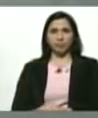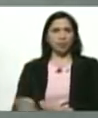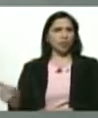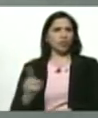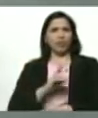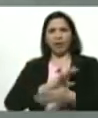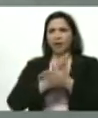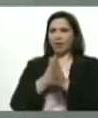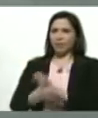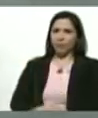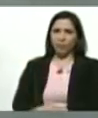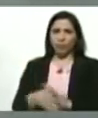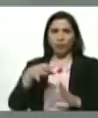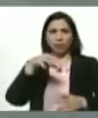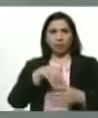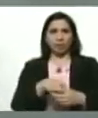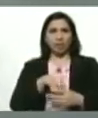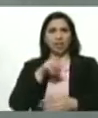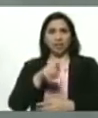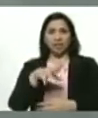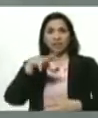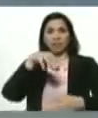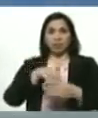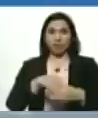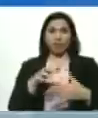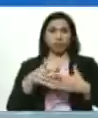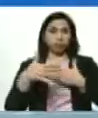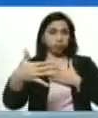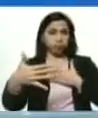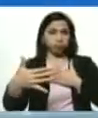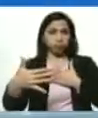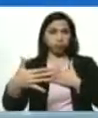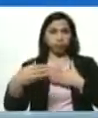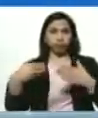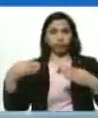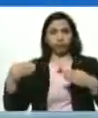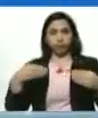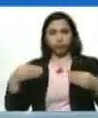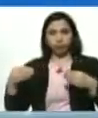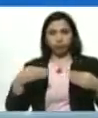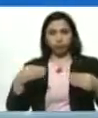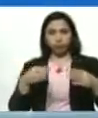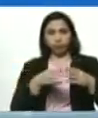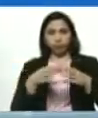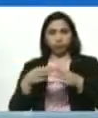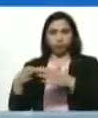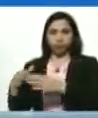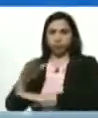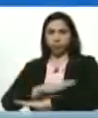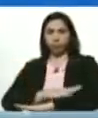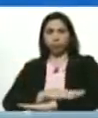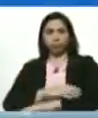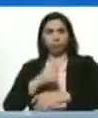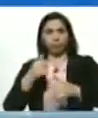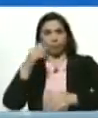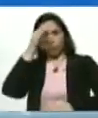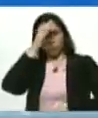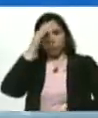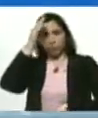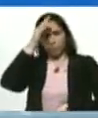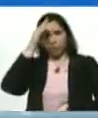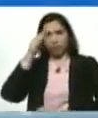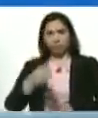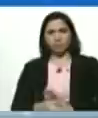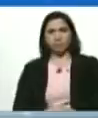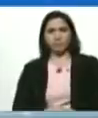acabó la cuarentena de la cuarentena continúa con las flexibilizaciones organizadas disciplinadas conscientes que